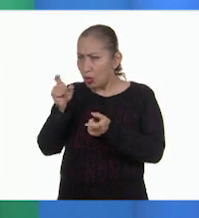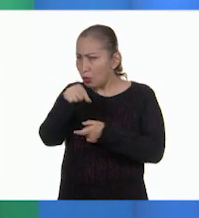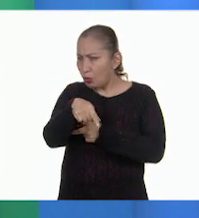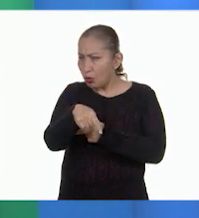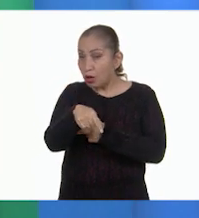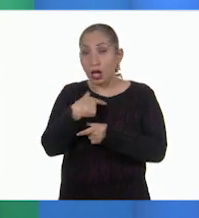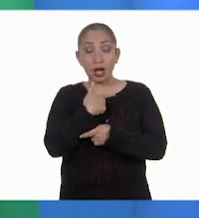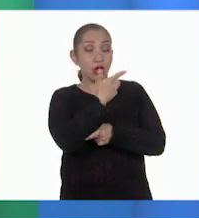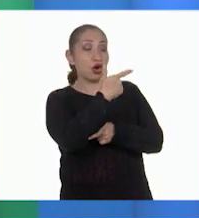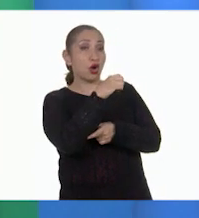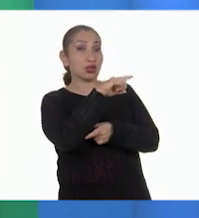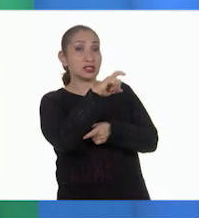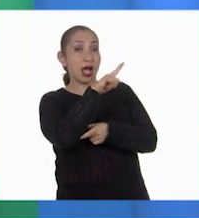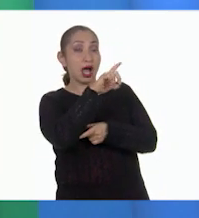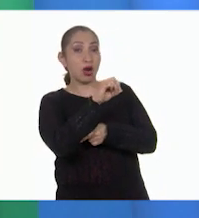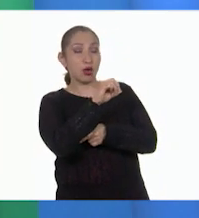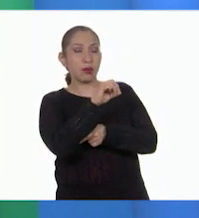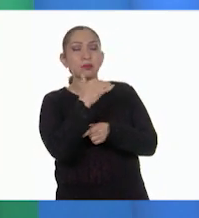la de